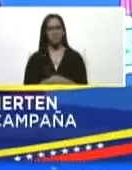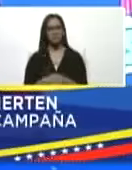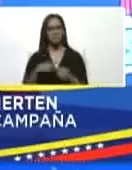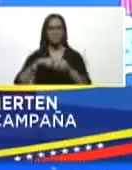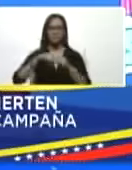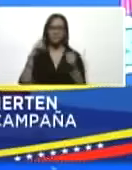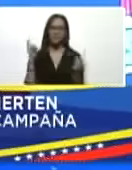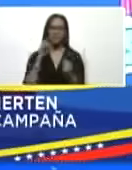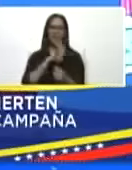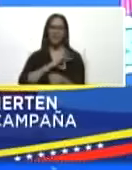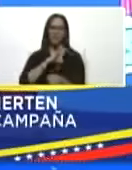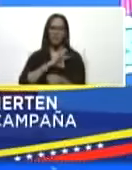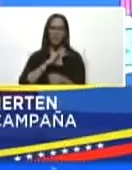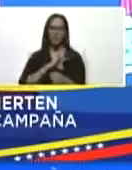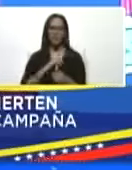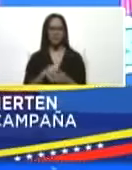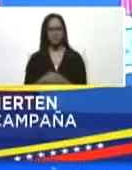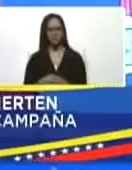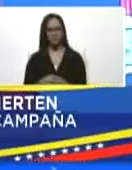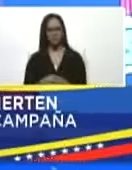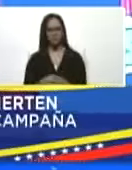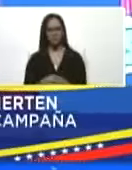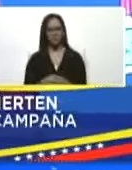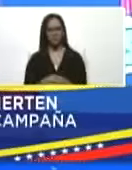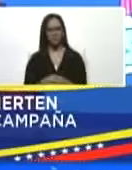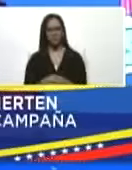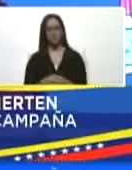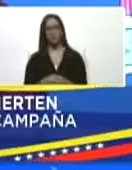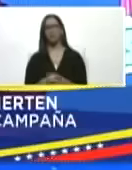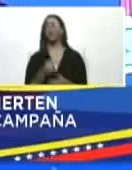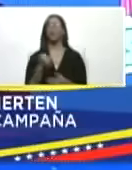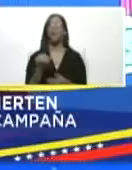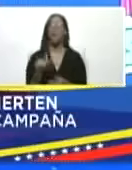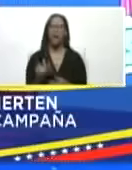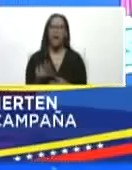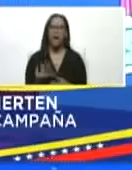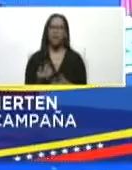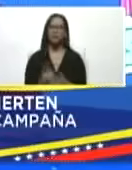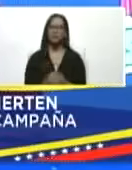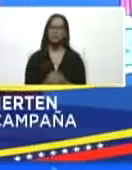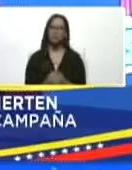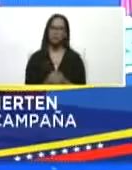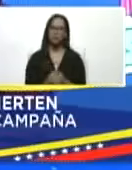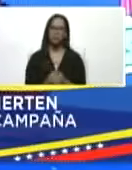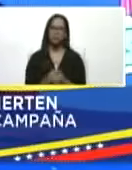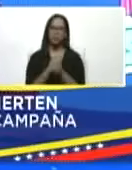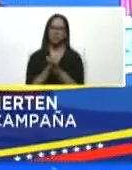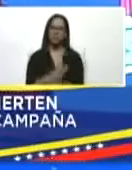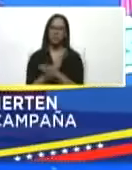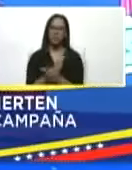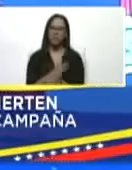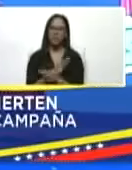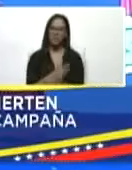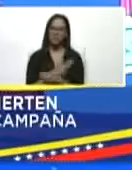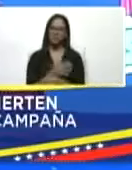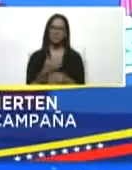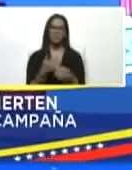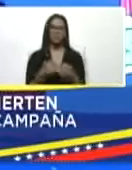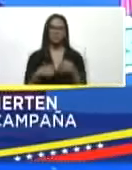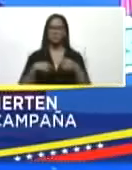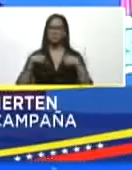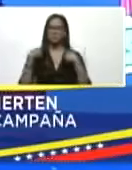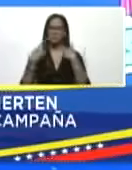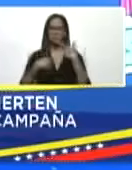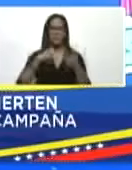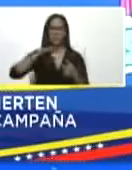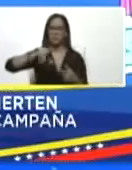desarticulación de la sociedad. ¿Y cuántos vicios más? La pornografía, la corrupción. Lo